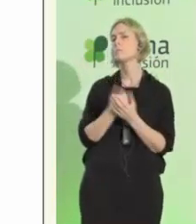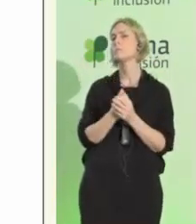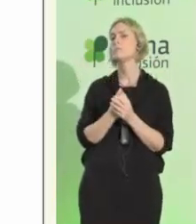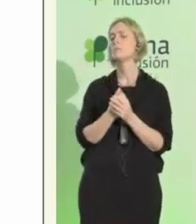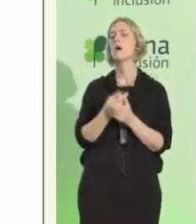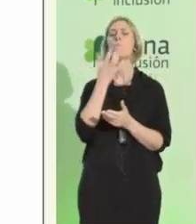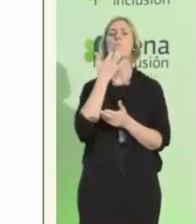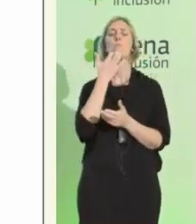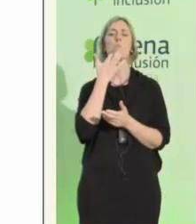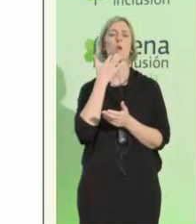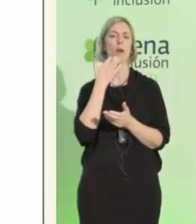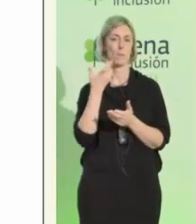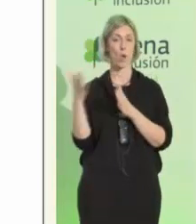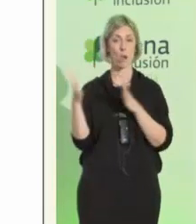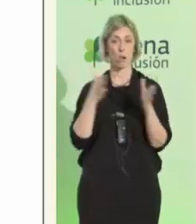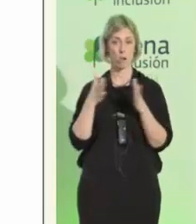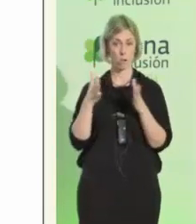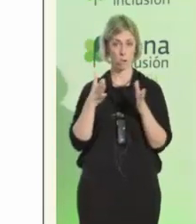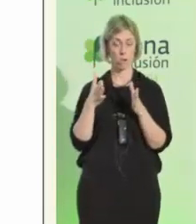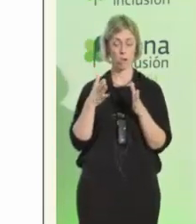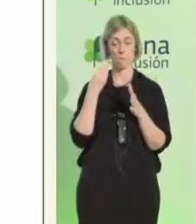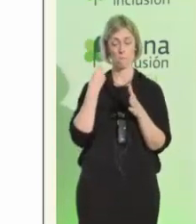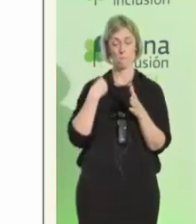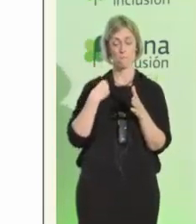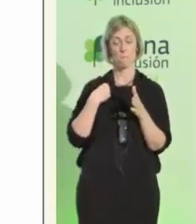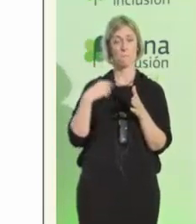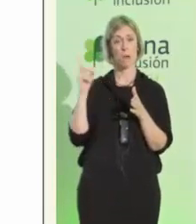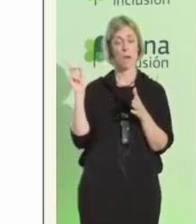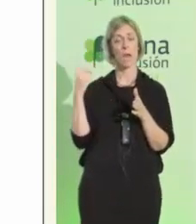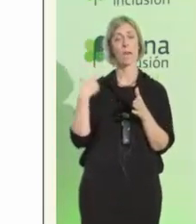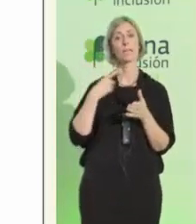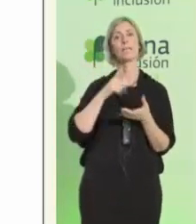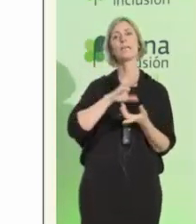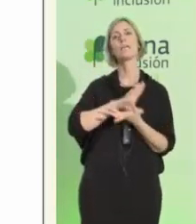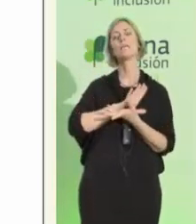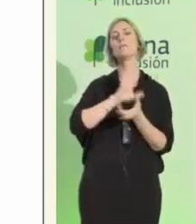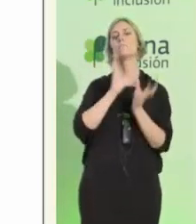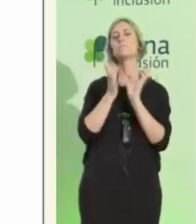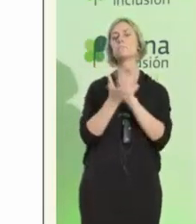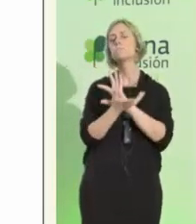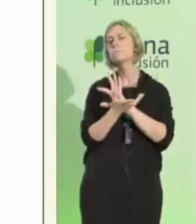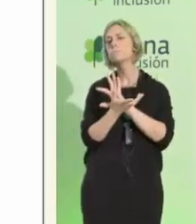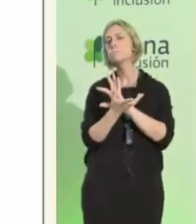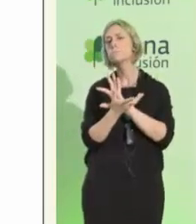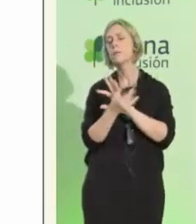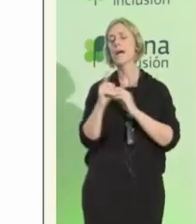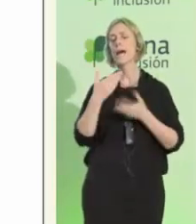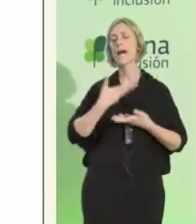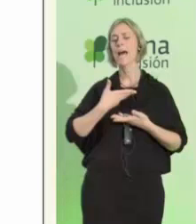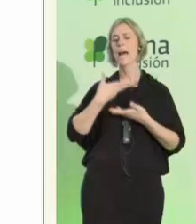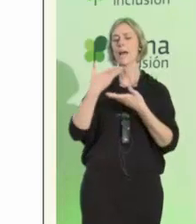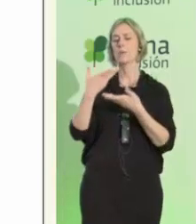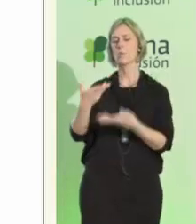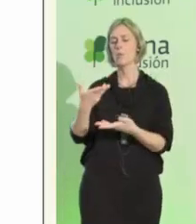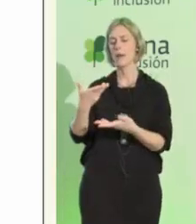Por ejemplo, en aquel momento se modificó la ayuda en cuanto a cómo